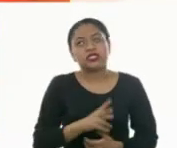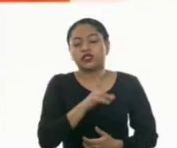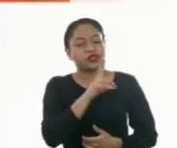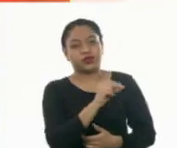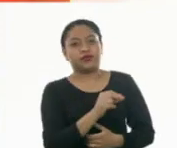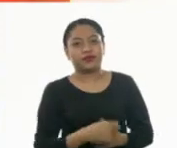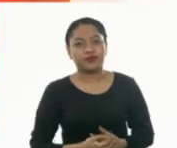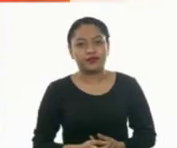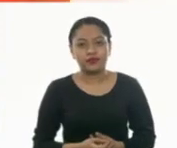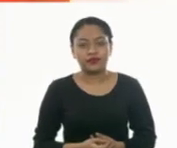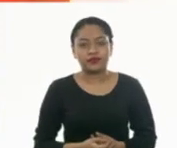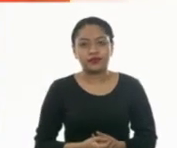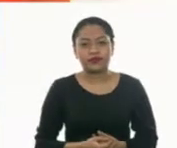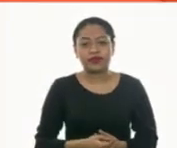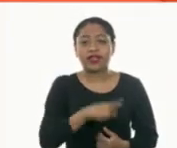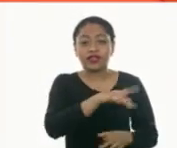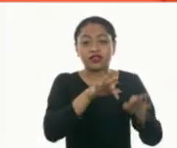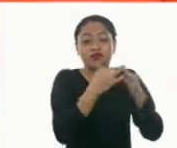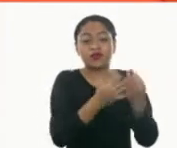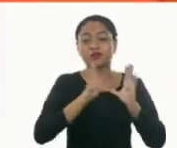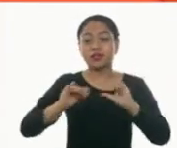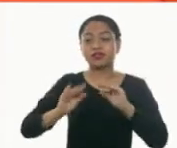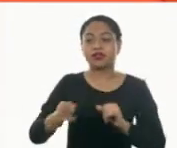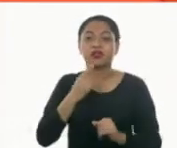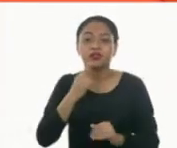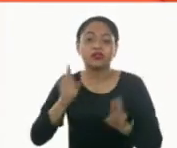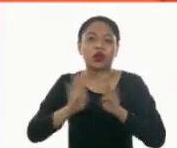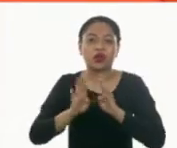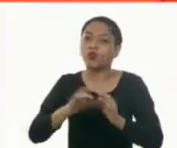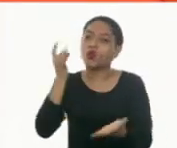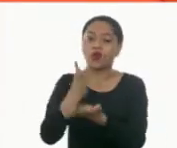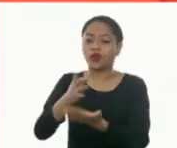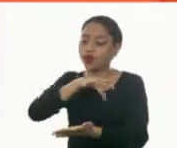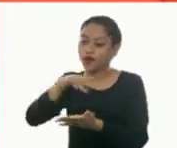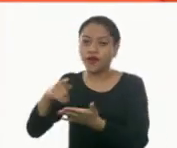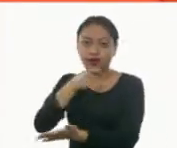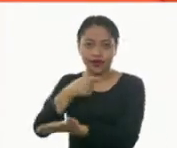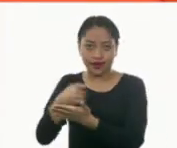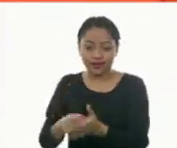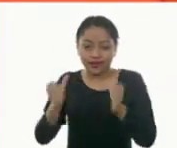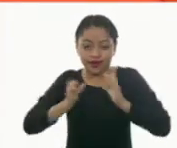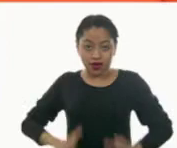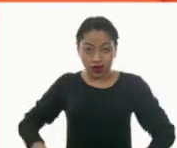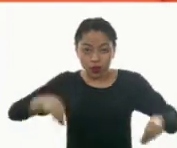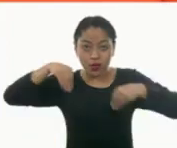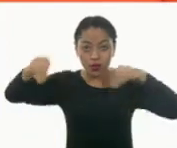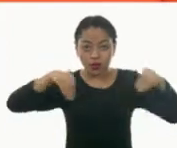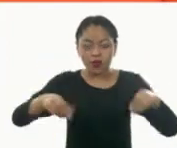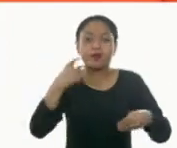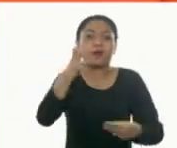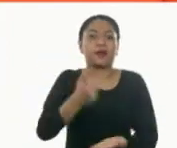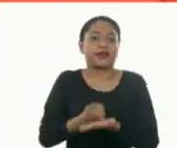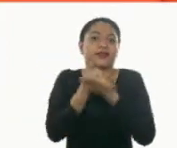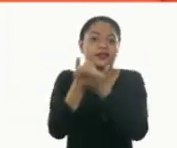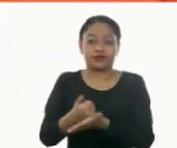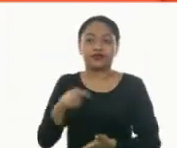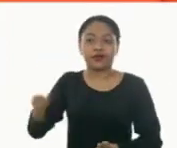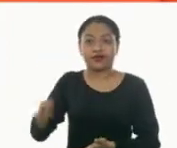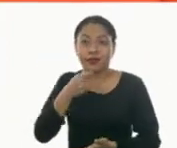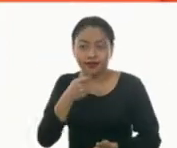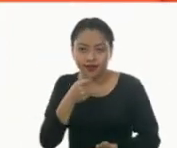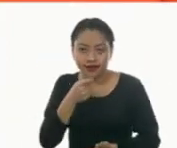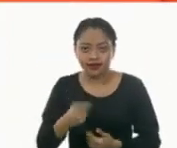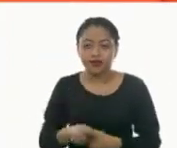hizo para lectura y escritura y los gestos son un intermediario en lo que el niño o la